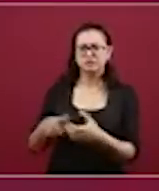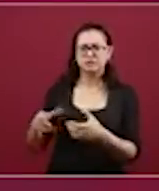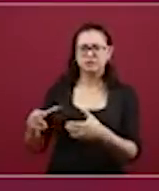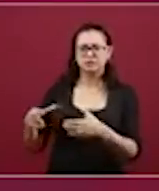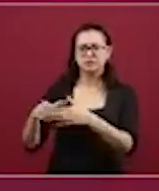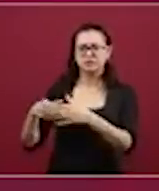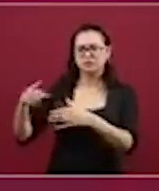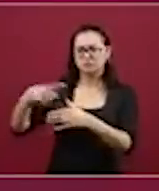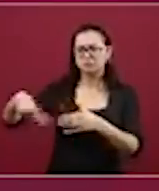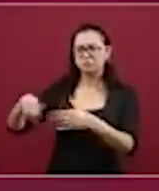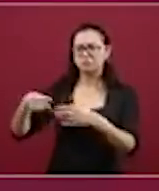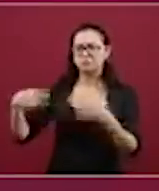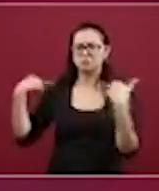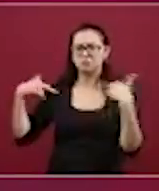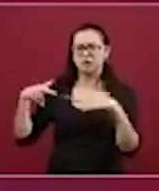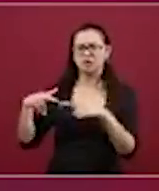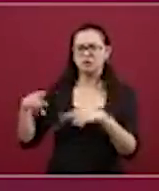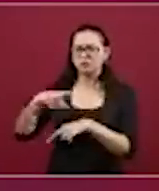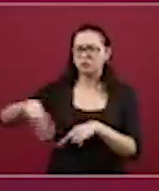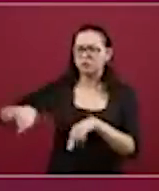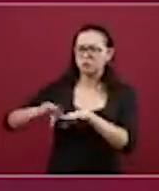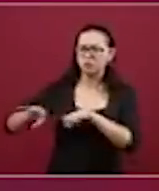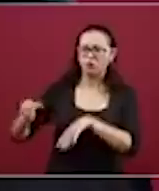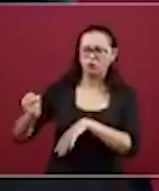democrático magisterial,